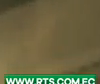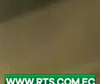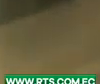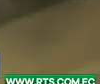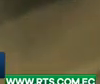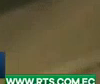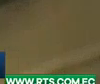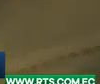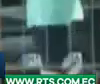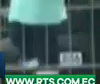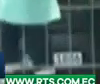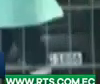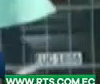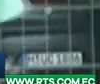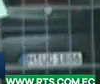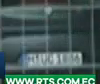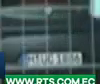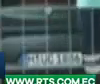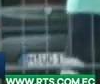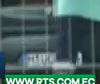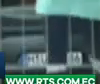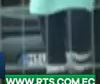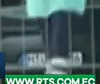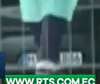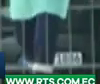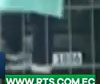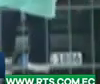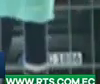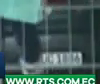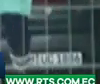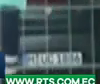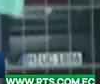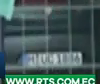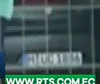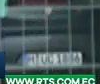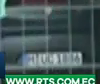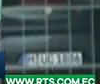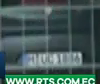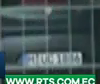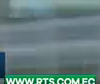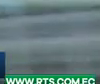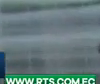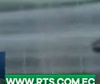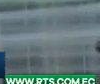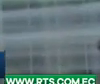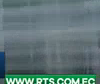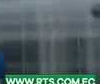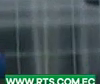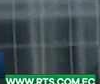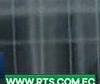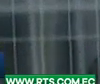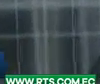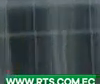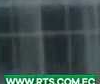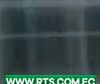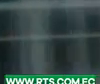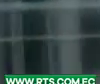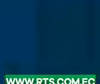Nuevos récords de casos de COVID-19 en Europa. Francia amplió el toque de queda que afectará a 46 millones de